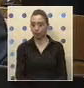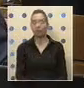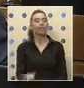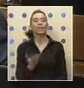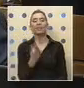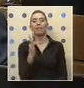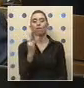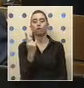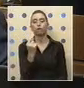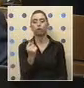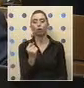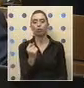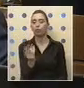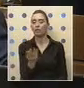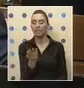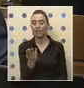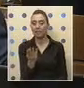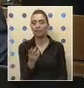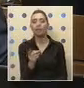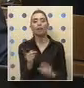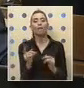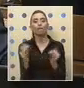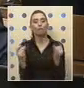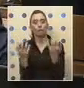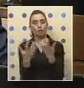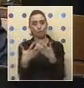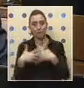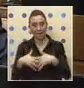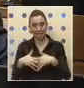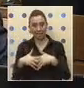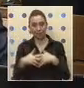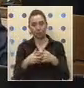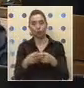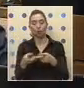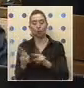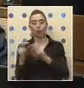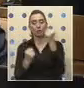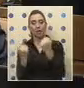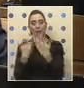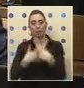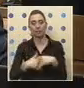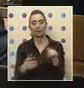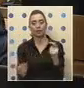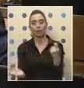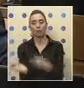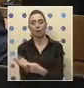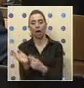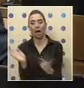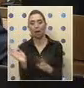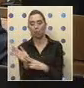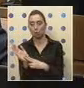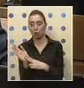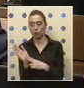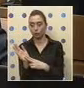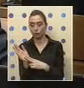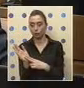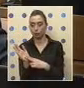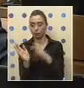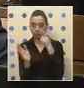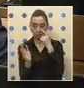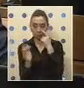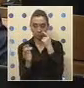FUT? Un mecanismo que permite a las empresas no pagar impuestos si es que